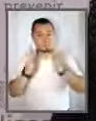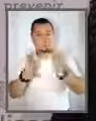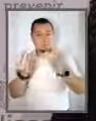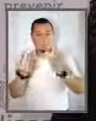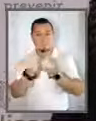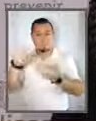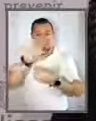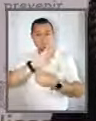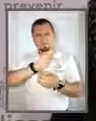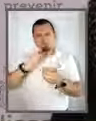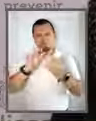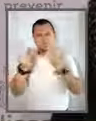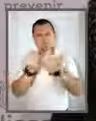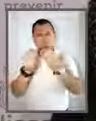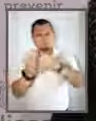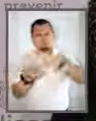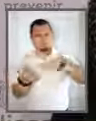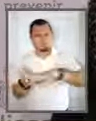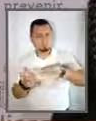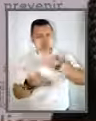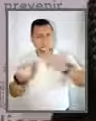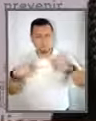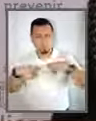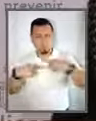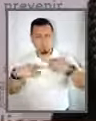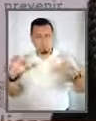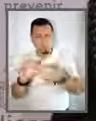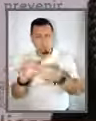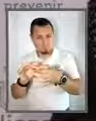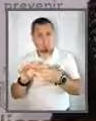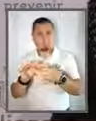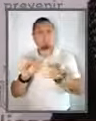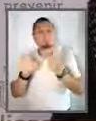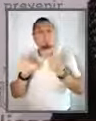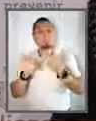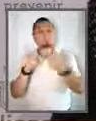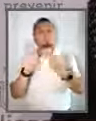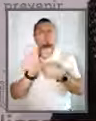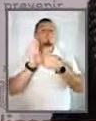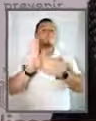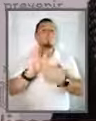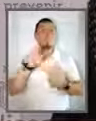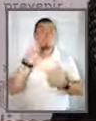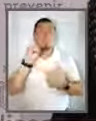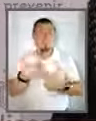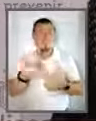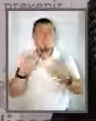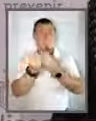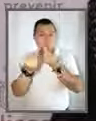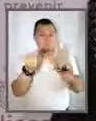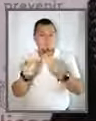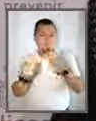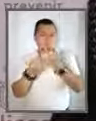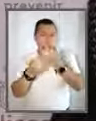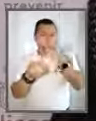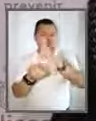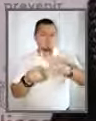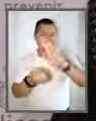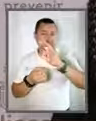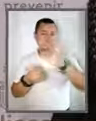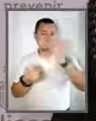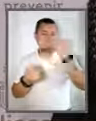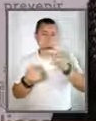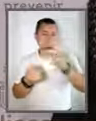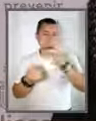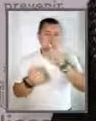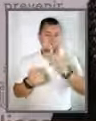doctor un poquito más de antecedentes al respecto. Presenta la denuncia ante la Fiscalía del Estado al haber